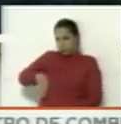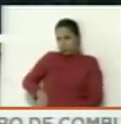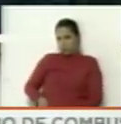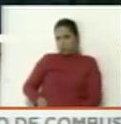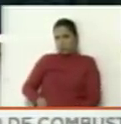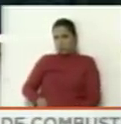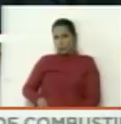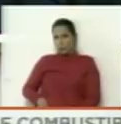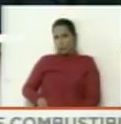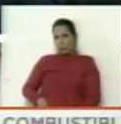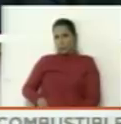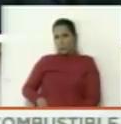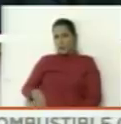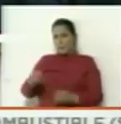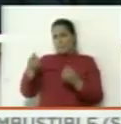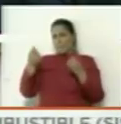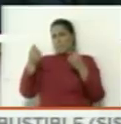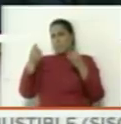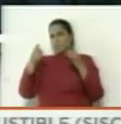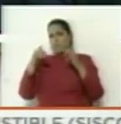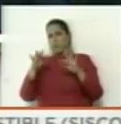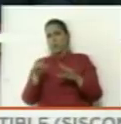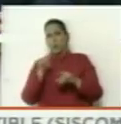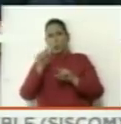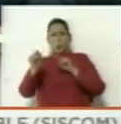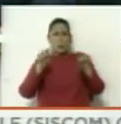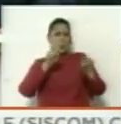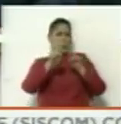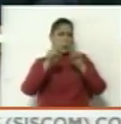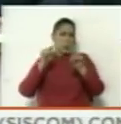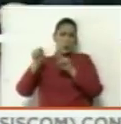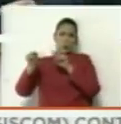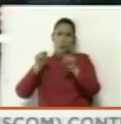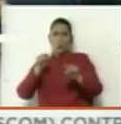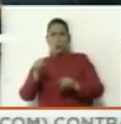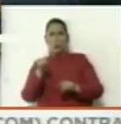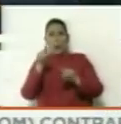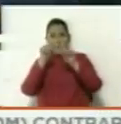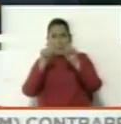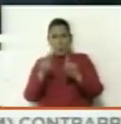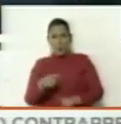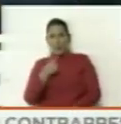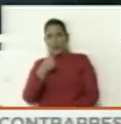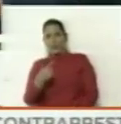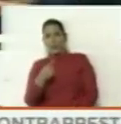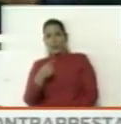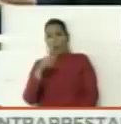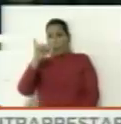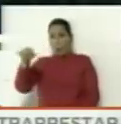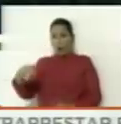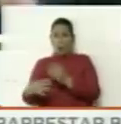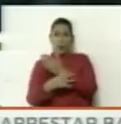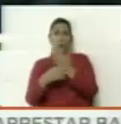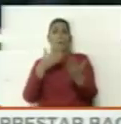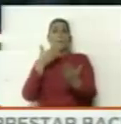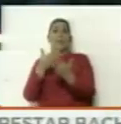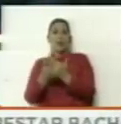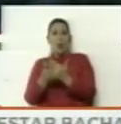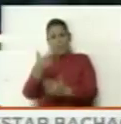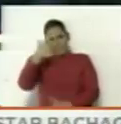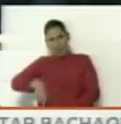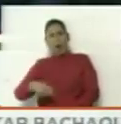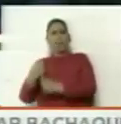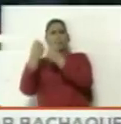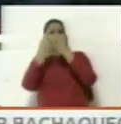Hay muchísimos señalamientos y hay muchísimos indicios donde Juan Guaidó pidió personalmente ese dinero, 3 millones